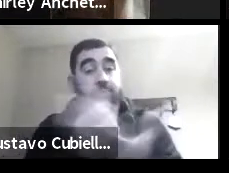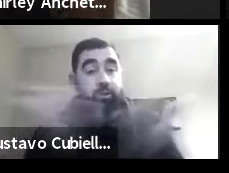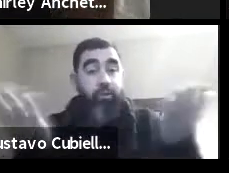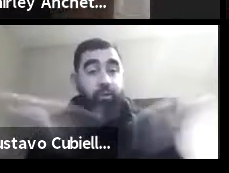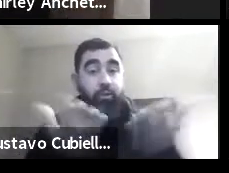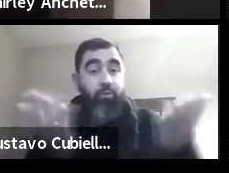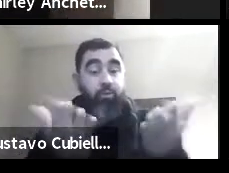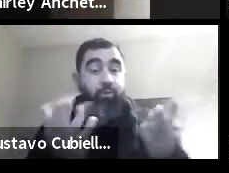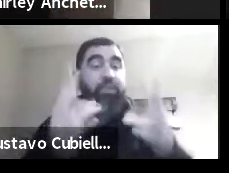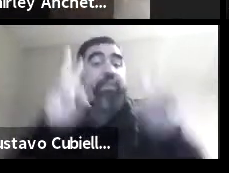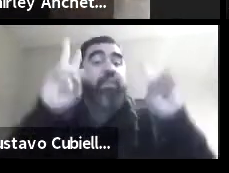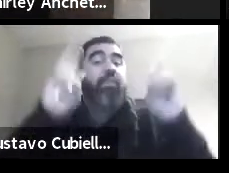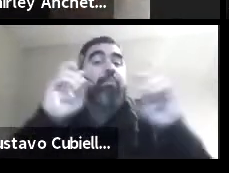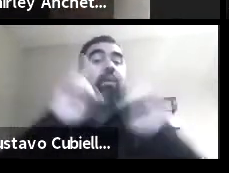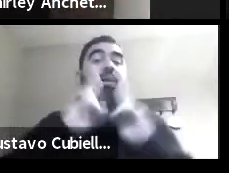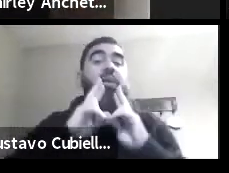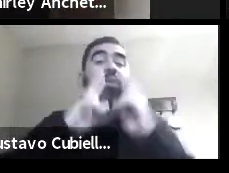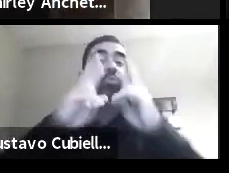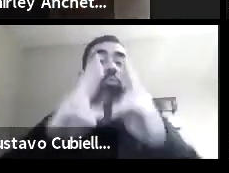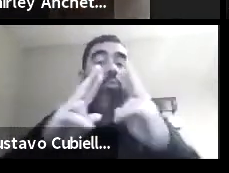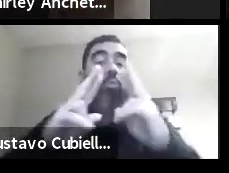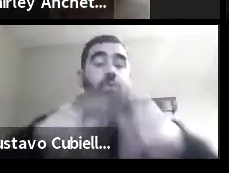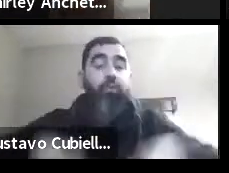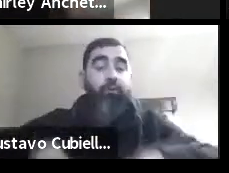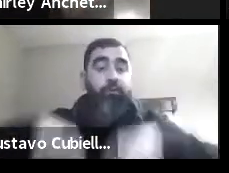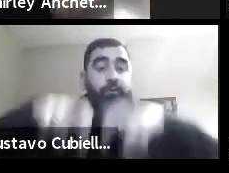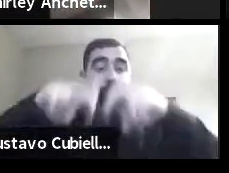llamamos resultados de las investigaciones,